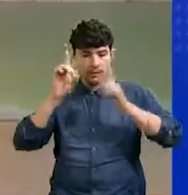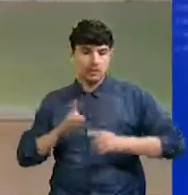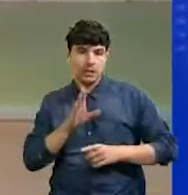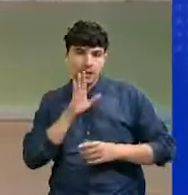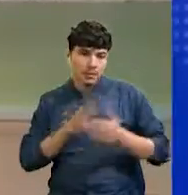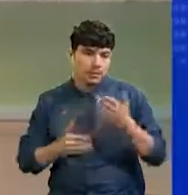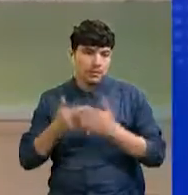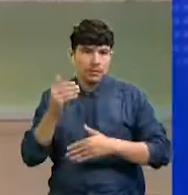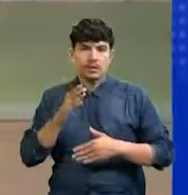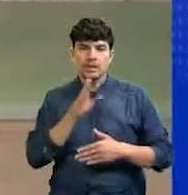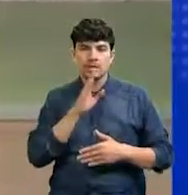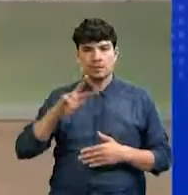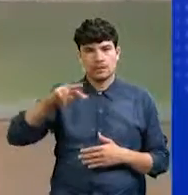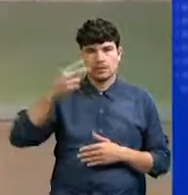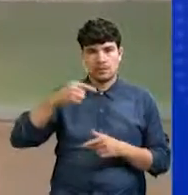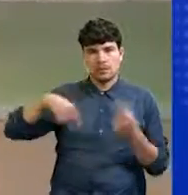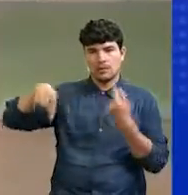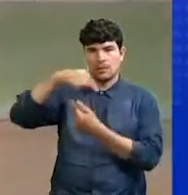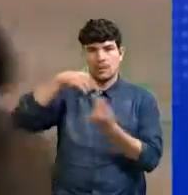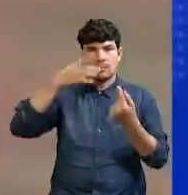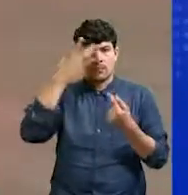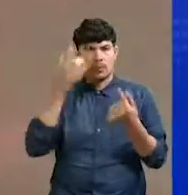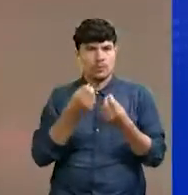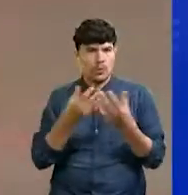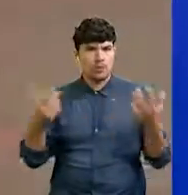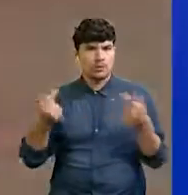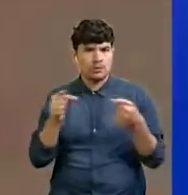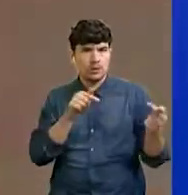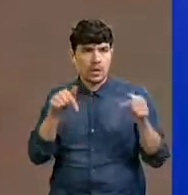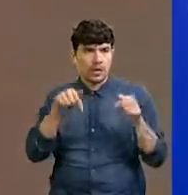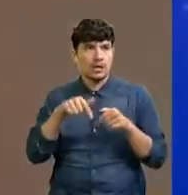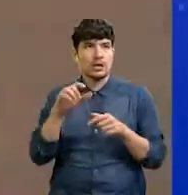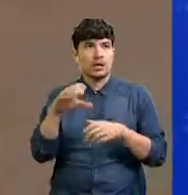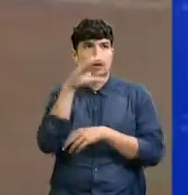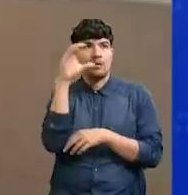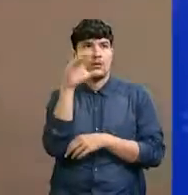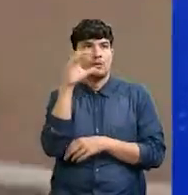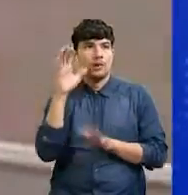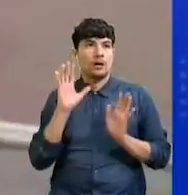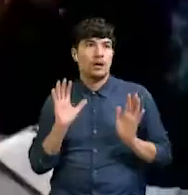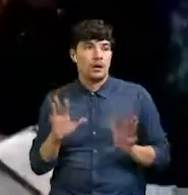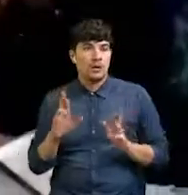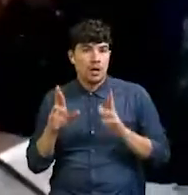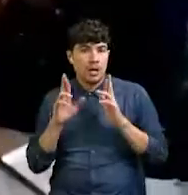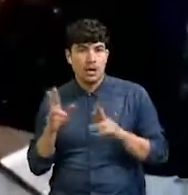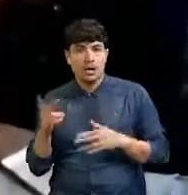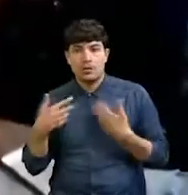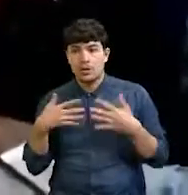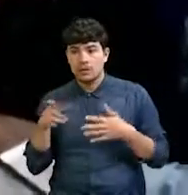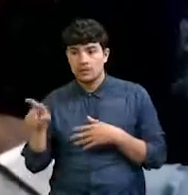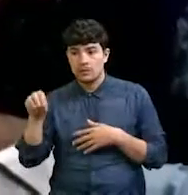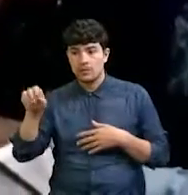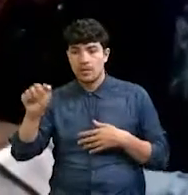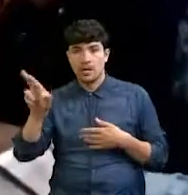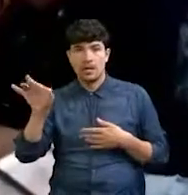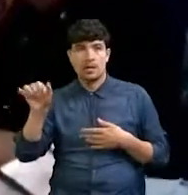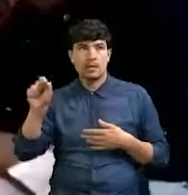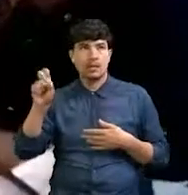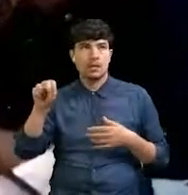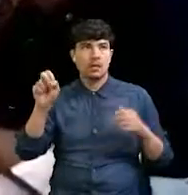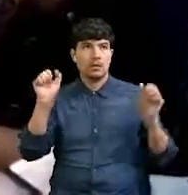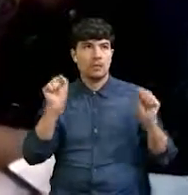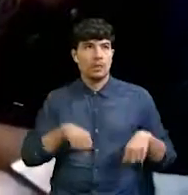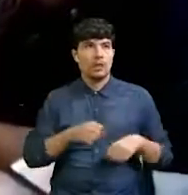arrancar y quién va a la segunda vuelta, porque hay muchas corredoras buenas ahora en Colombia y bueno, cualquiera, así como llegó Mariana, puede llegar otra deportista